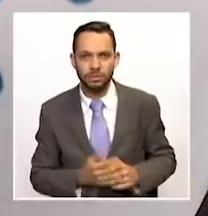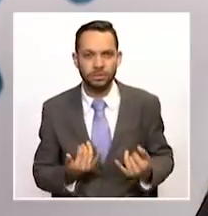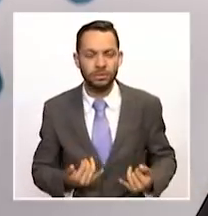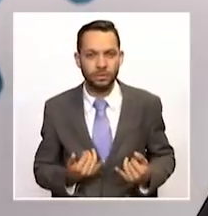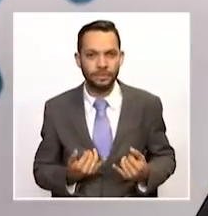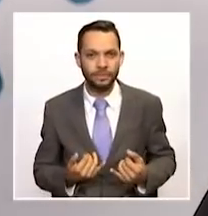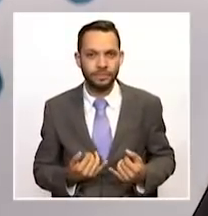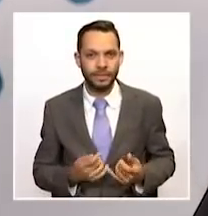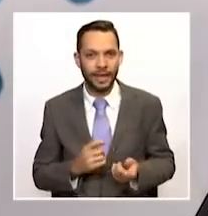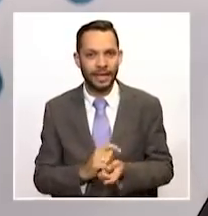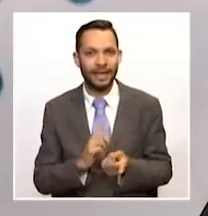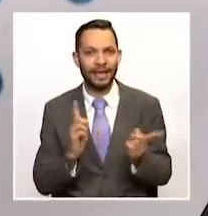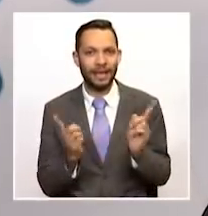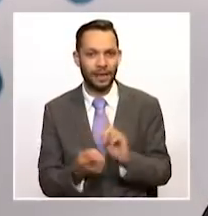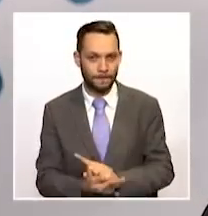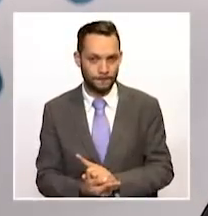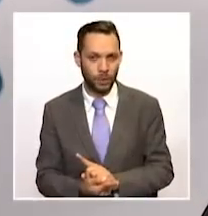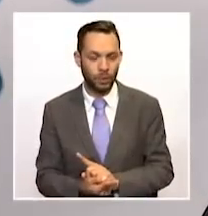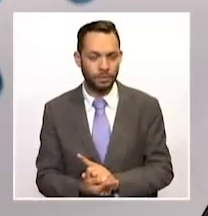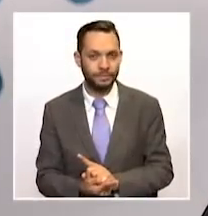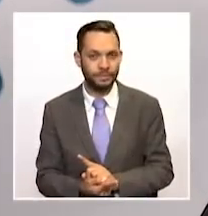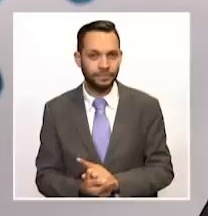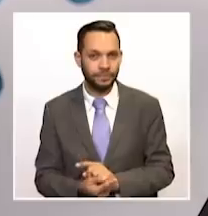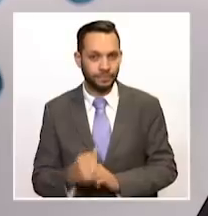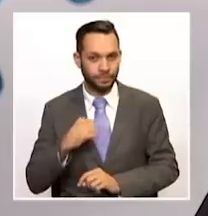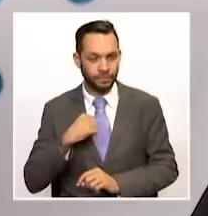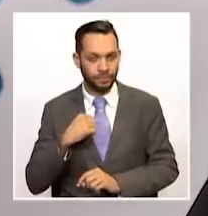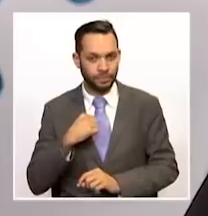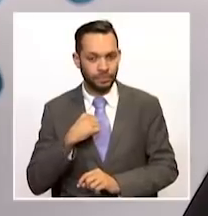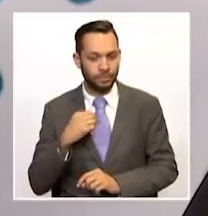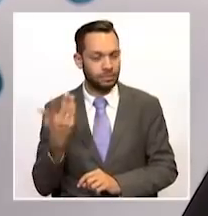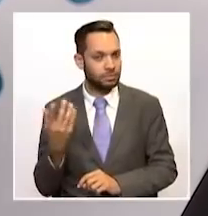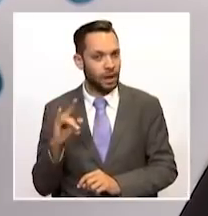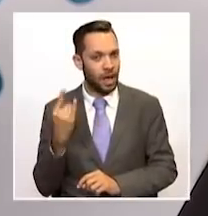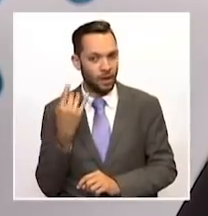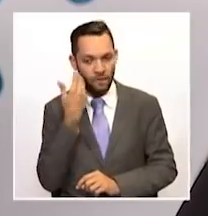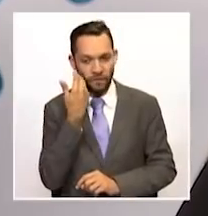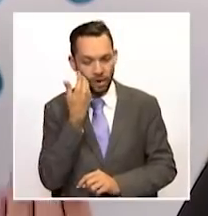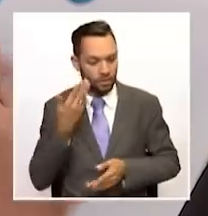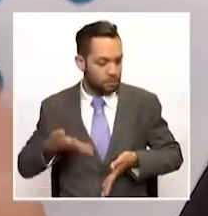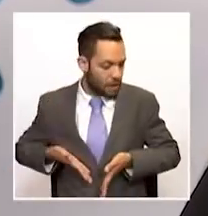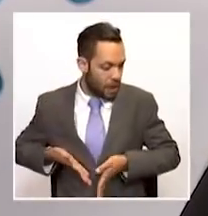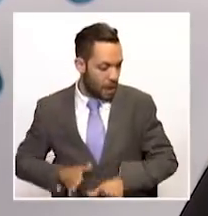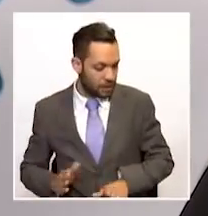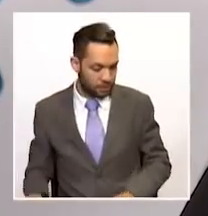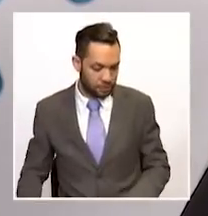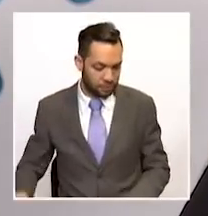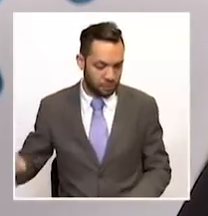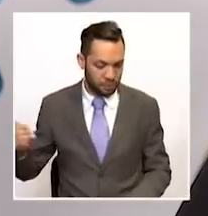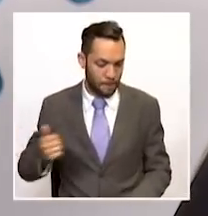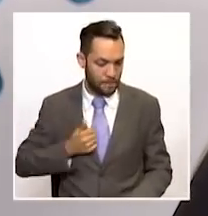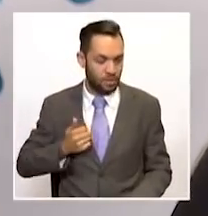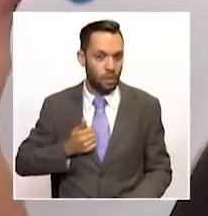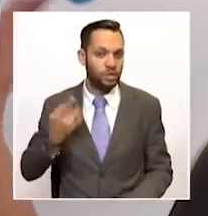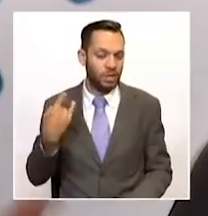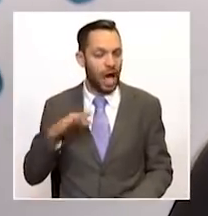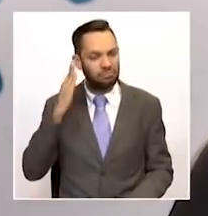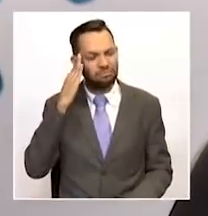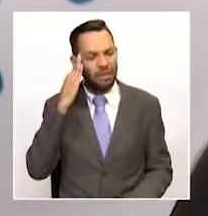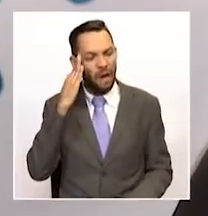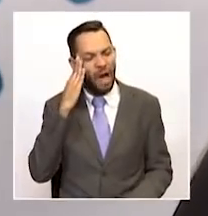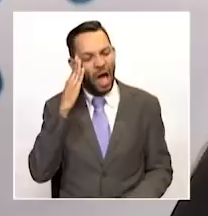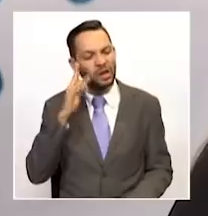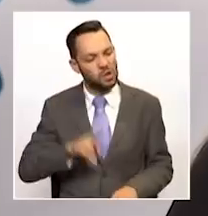cambio como diferente a cuando uno tiene enferma desde que nace usted adecúa sus síntomas si usted es de su